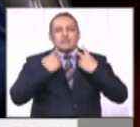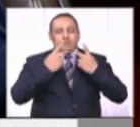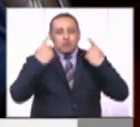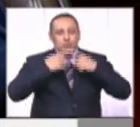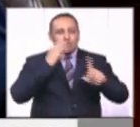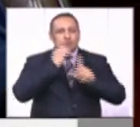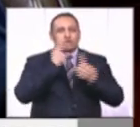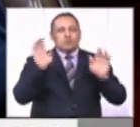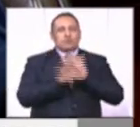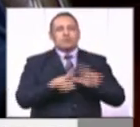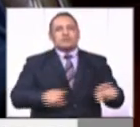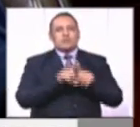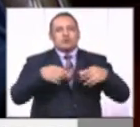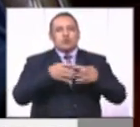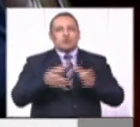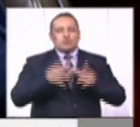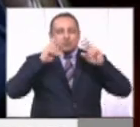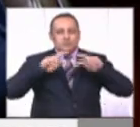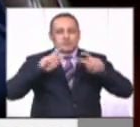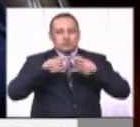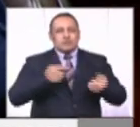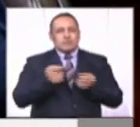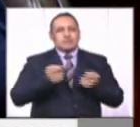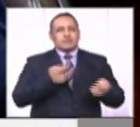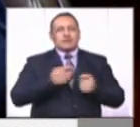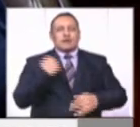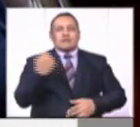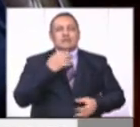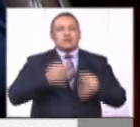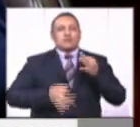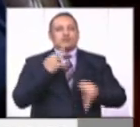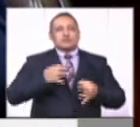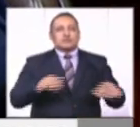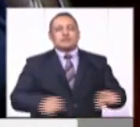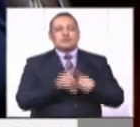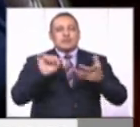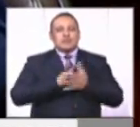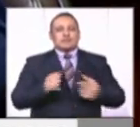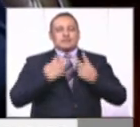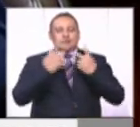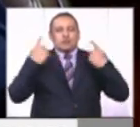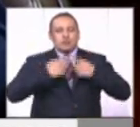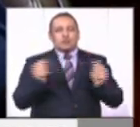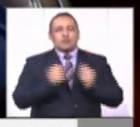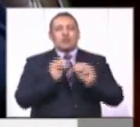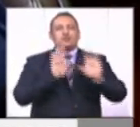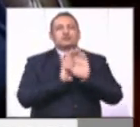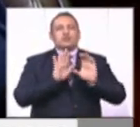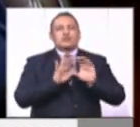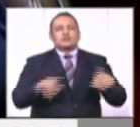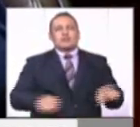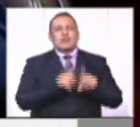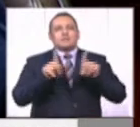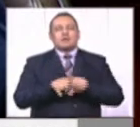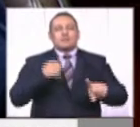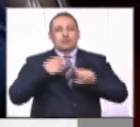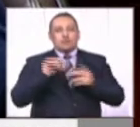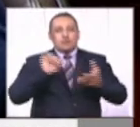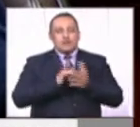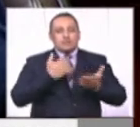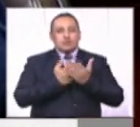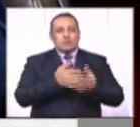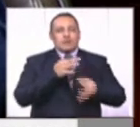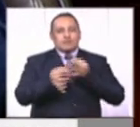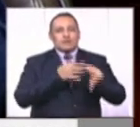objetivo que los órganos de investigación y administración de justicia cesen en sus funciones constitucionales por lo que dichas